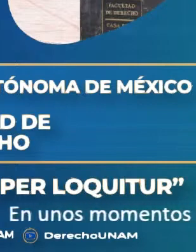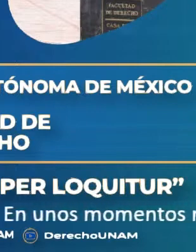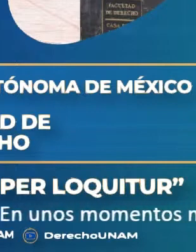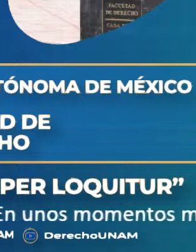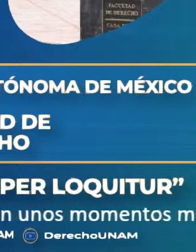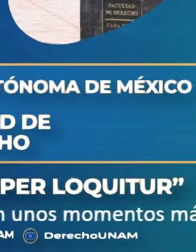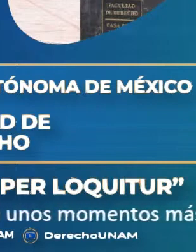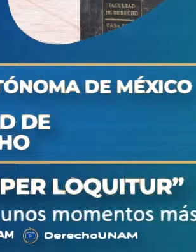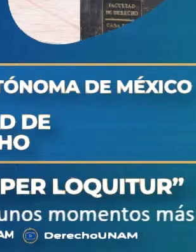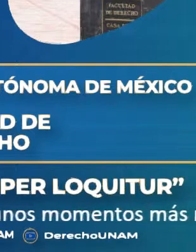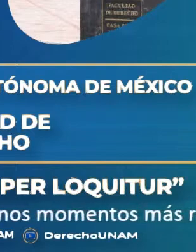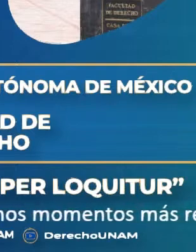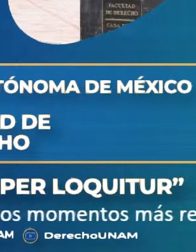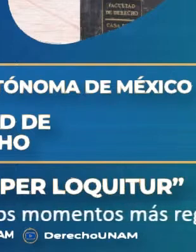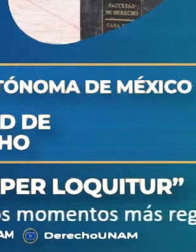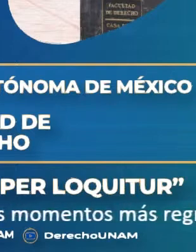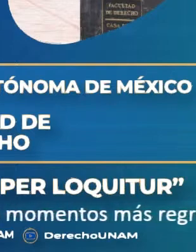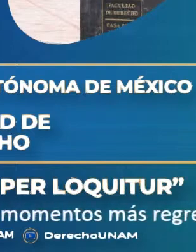y